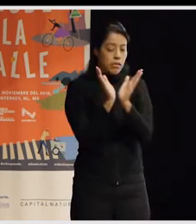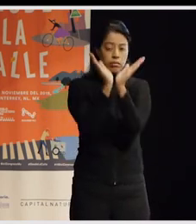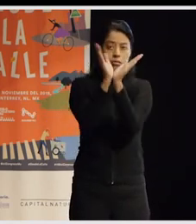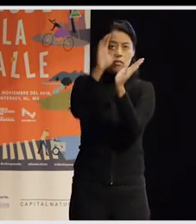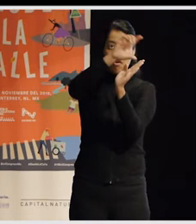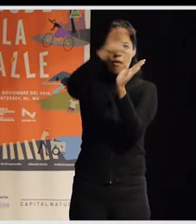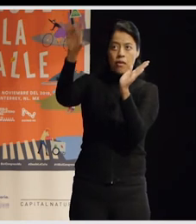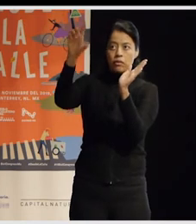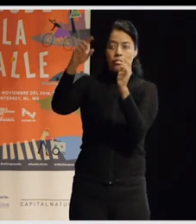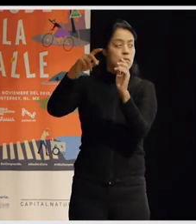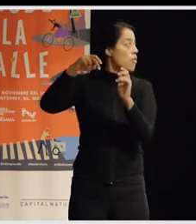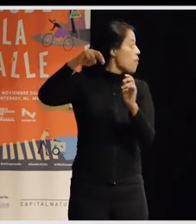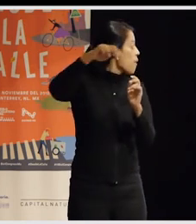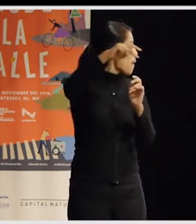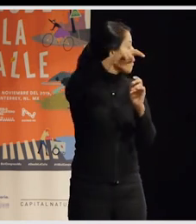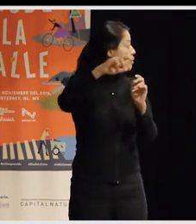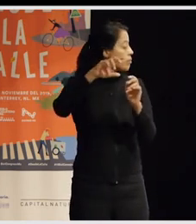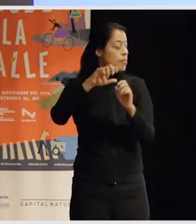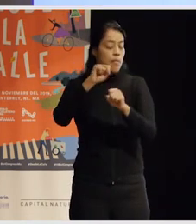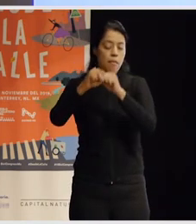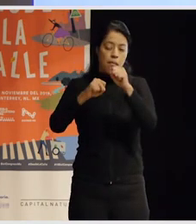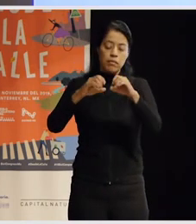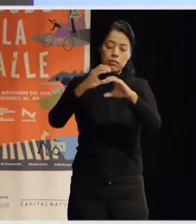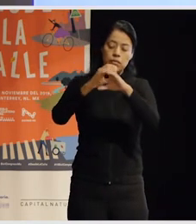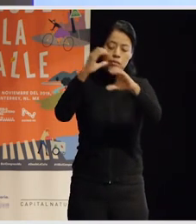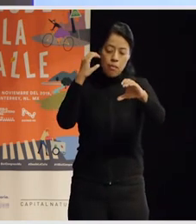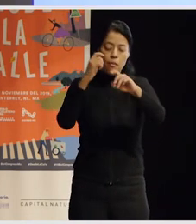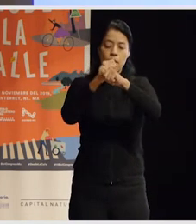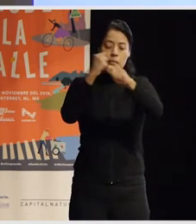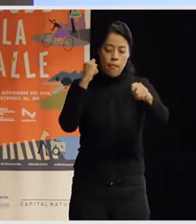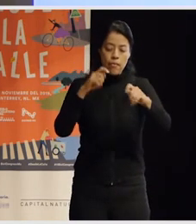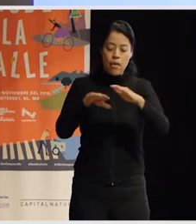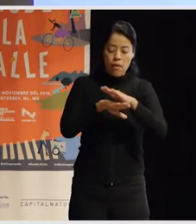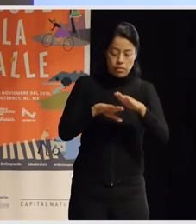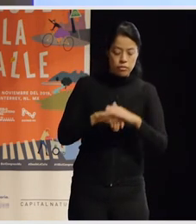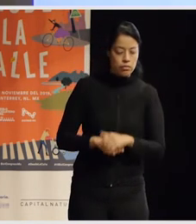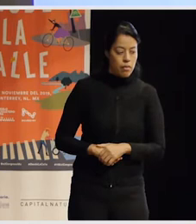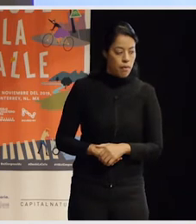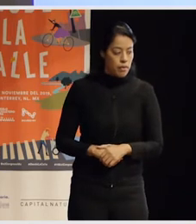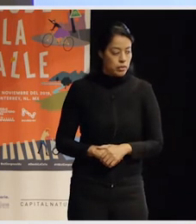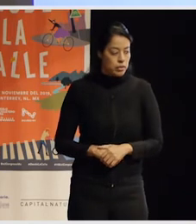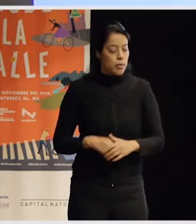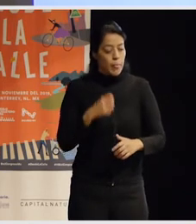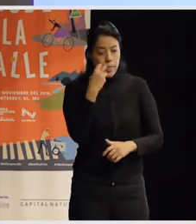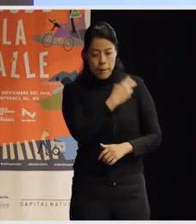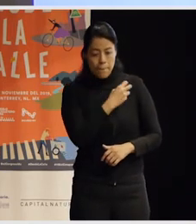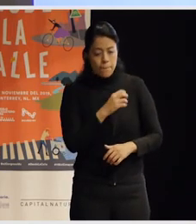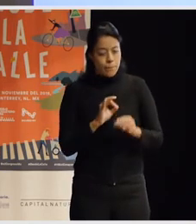transporte de carga y automóviles y aquí es bien importante esta